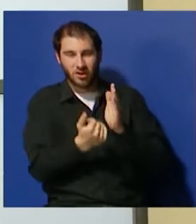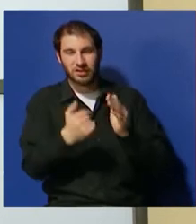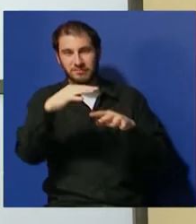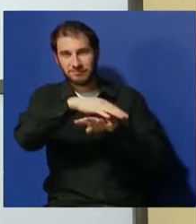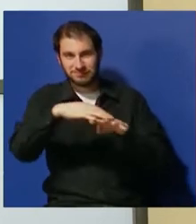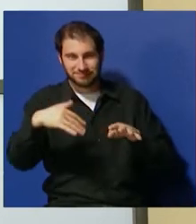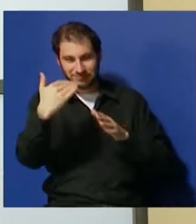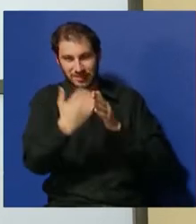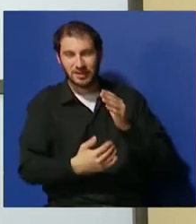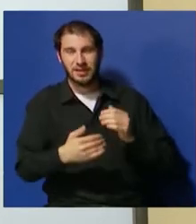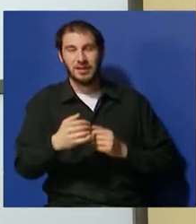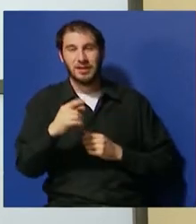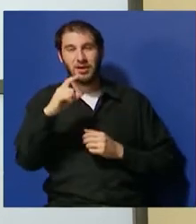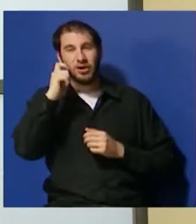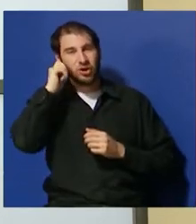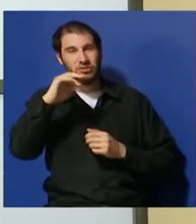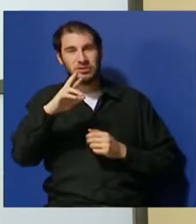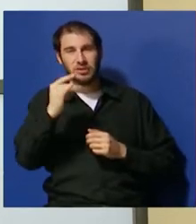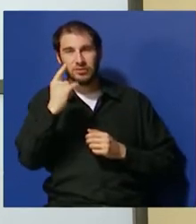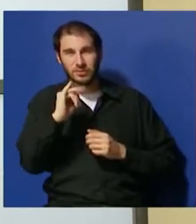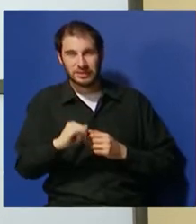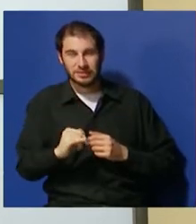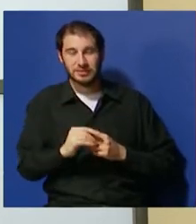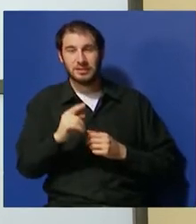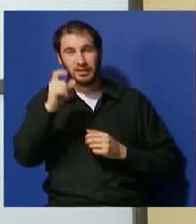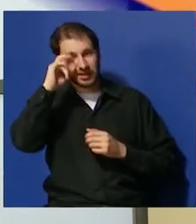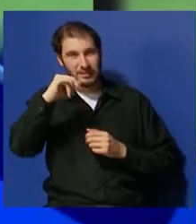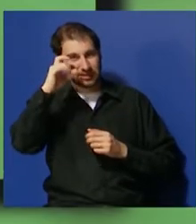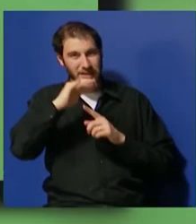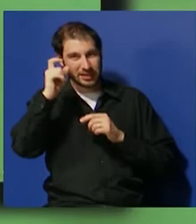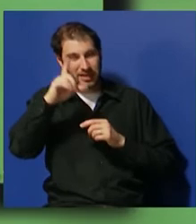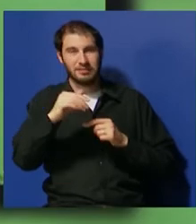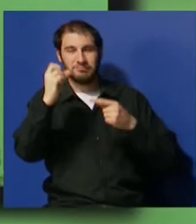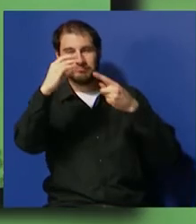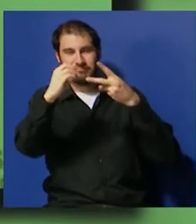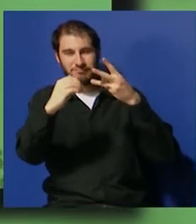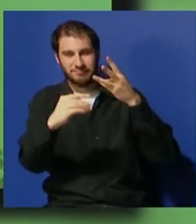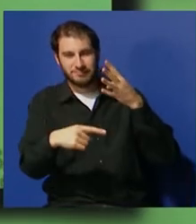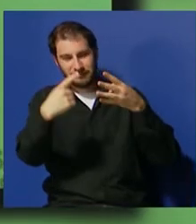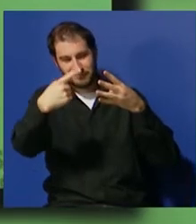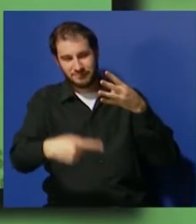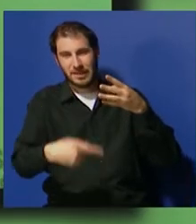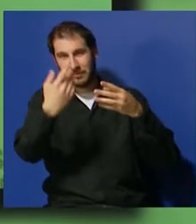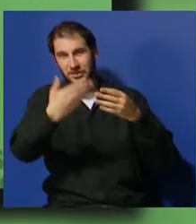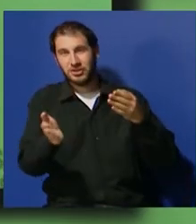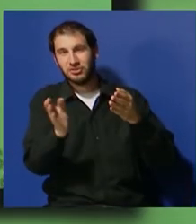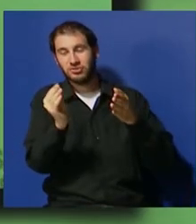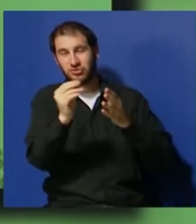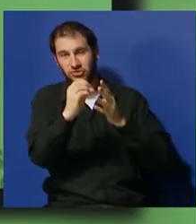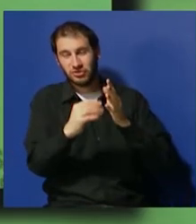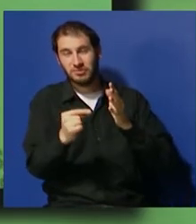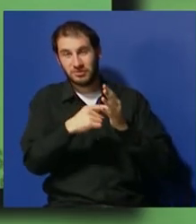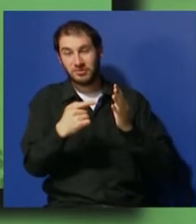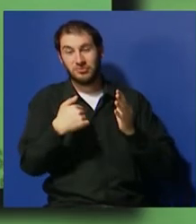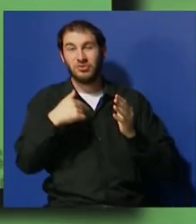formación. Vamos. Tenemos a Gonzalo Ruiz, a Ezequiel Derún, Ignacio de la Rosa, Juan Alonso, Gonzalo Glorioso, quien les